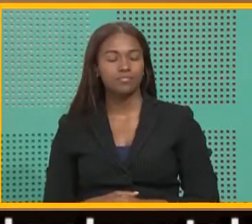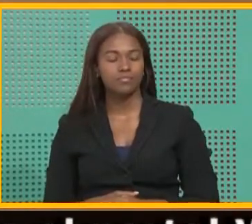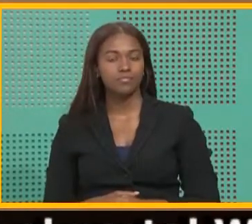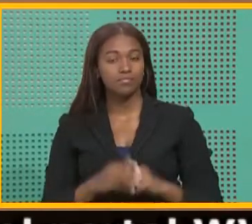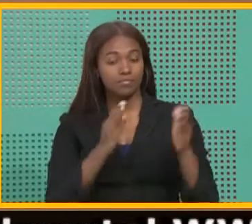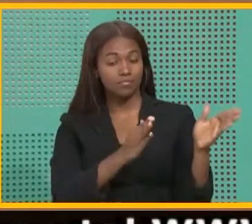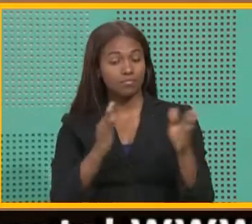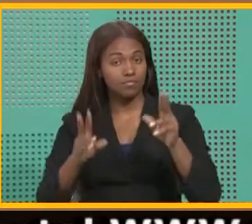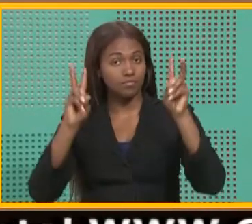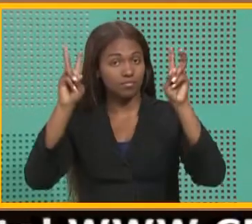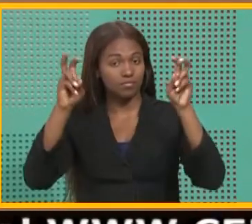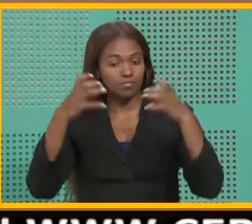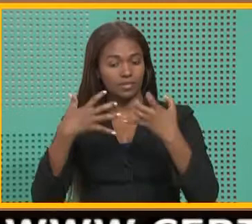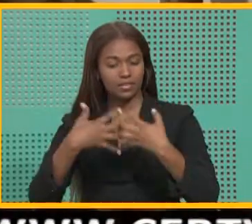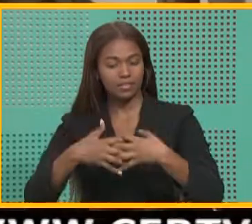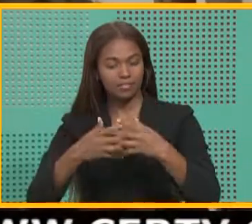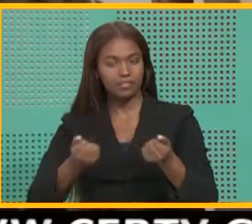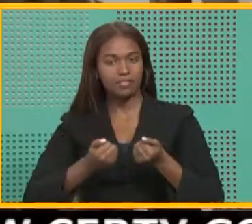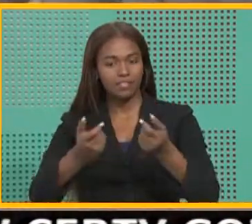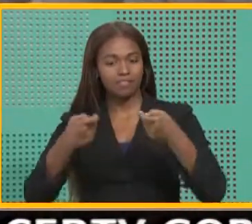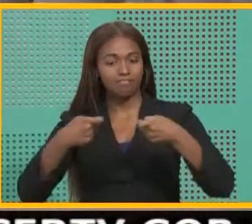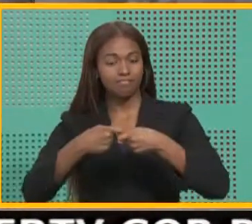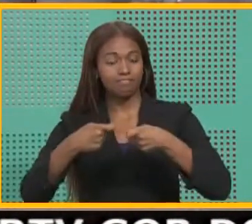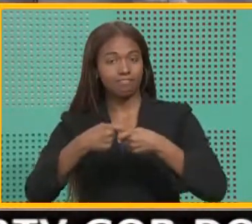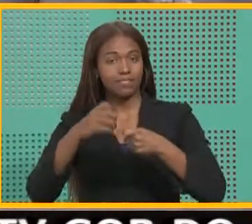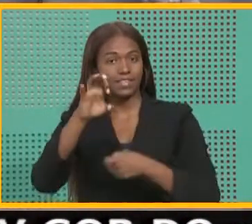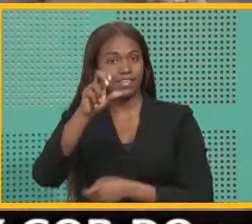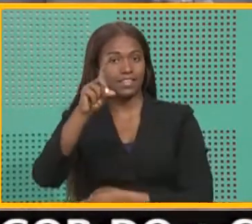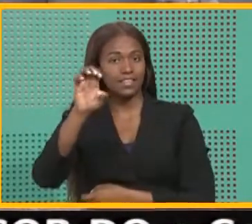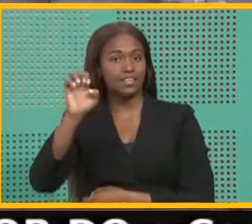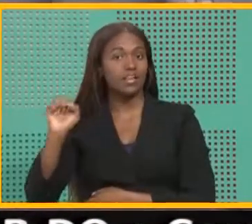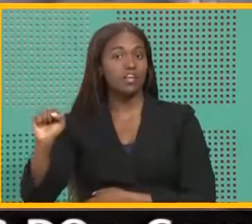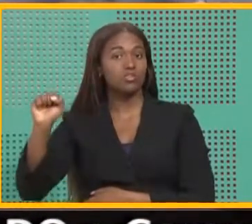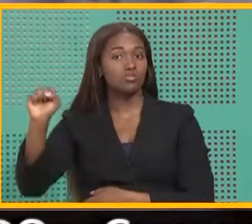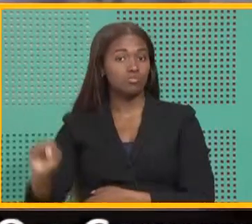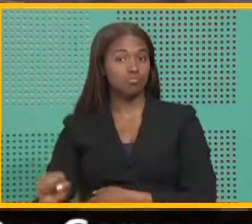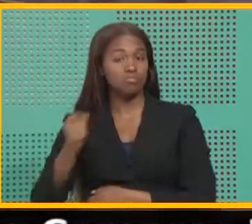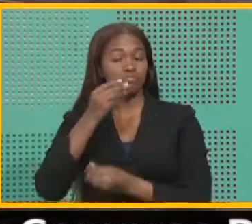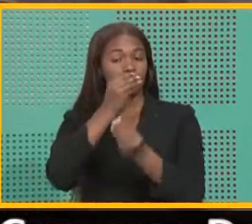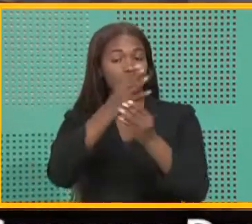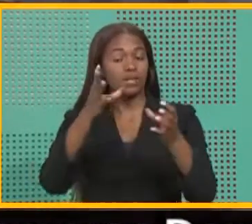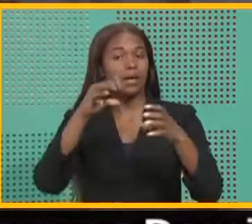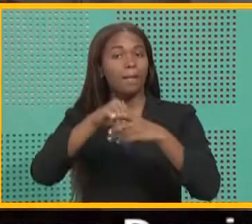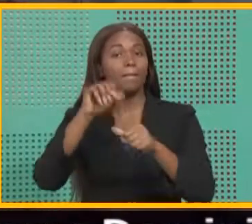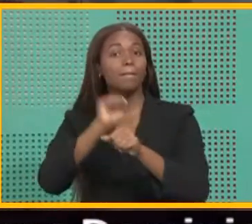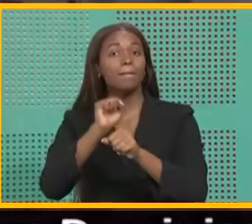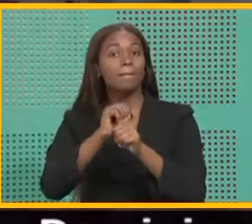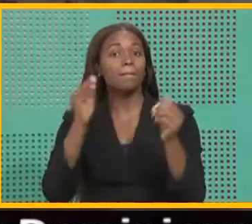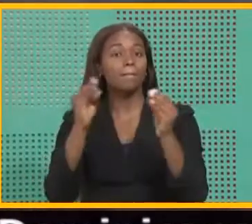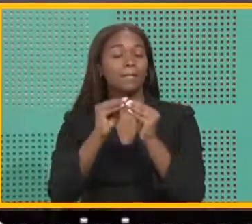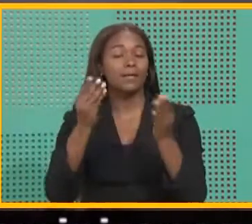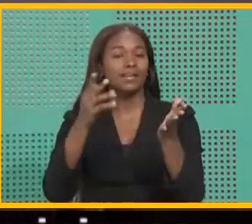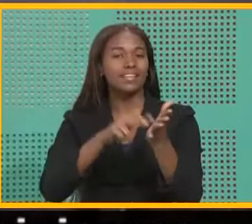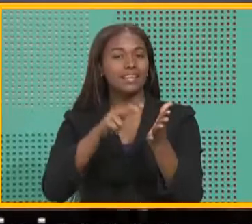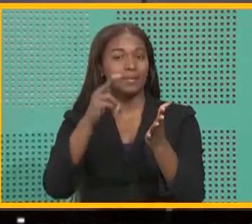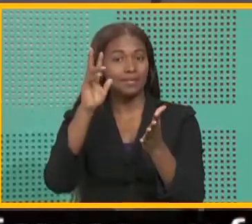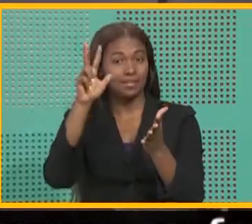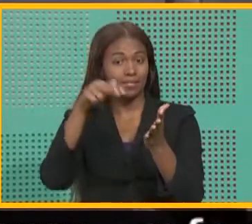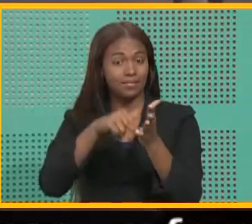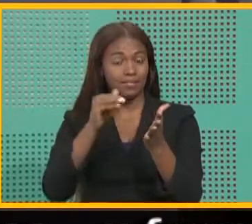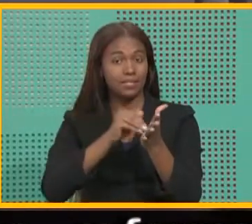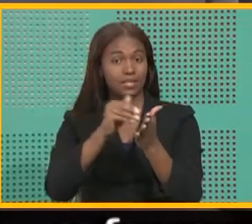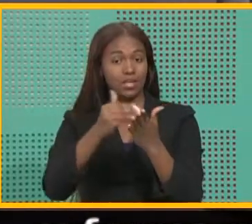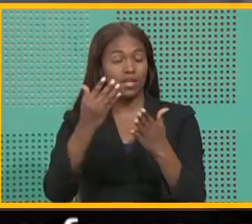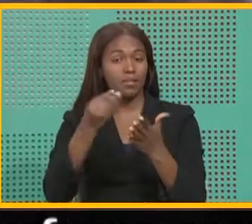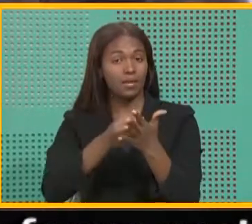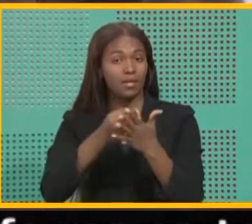En otro tema, la empresa distribuidora de energía Edesur informó sobre la inversión de más de 3 mil millones de pesos en los últimos